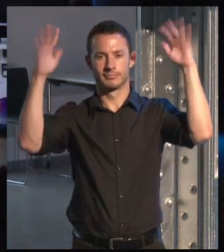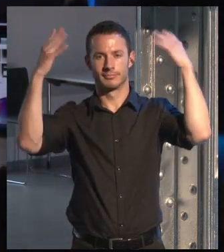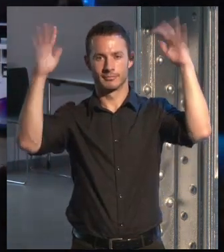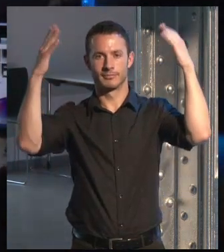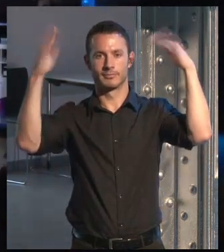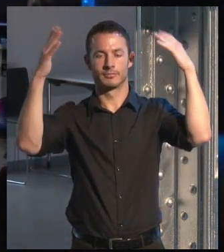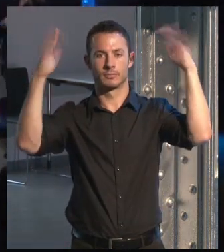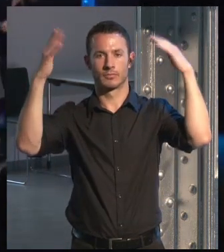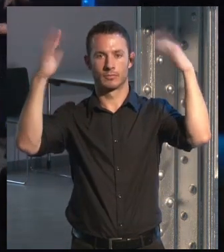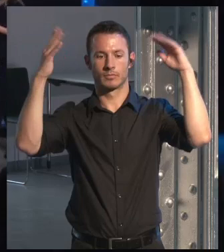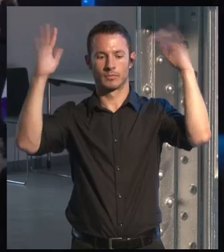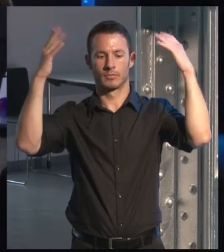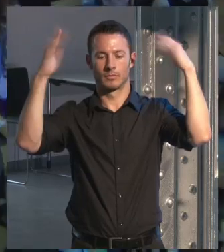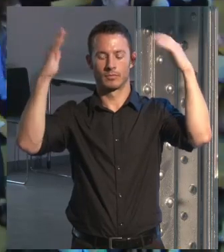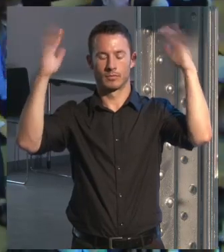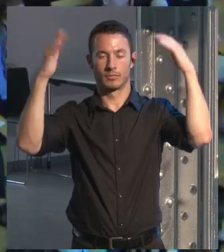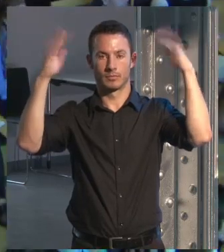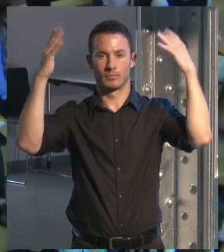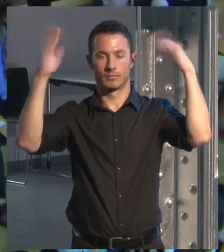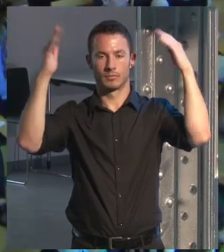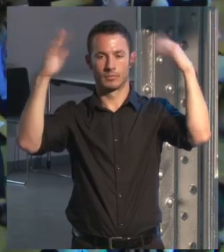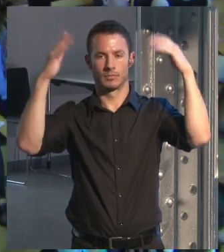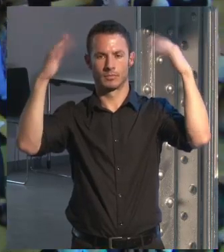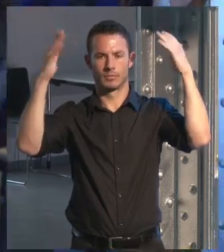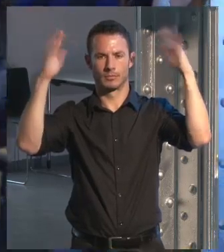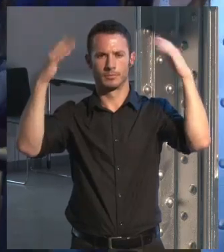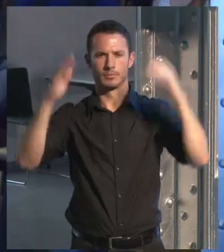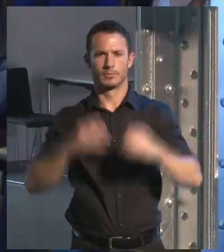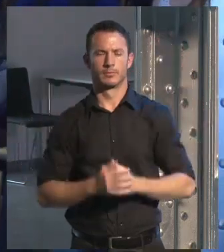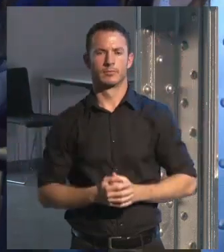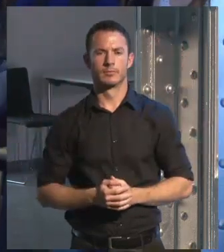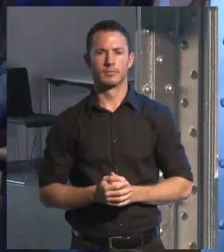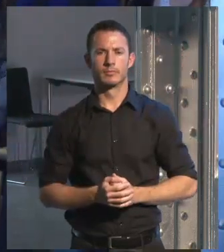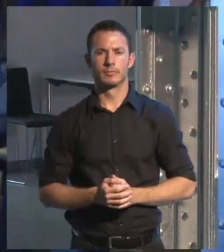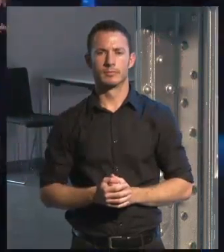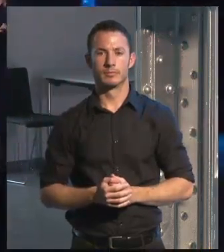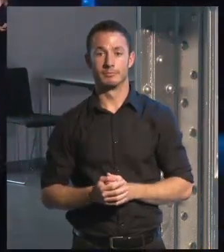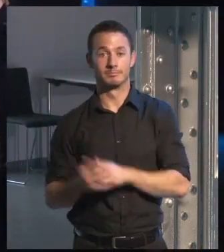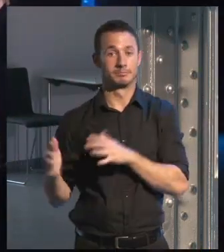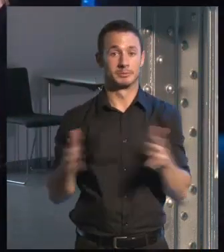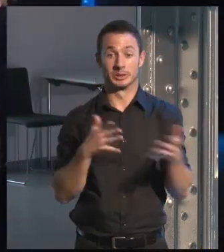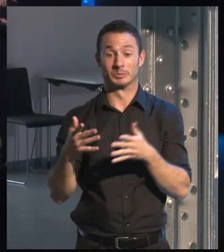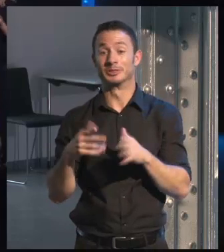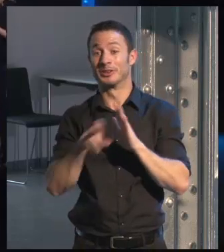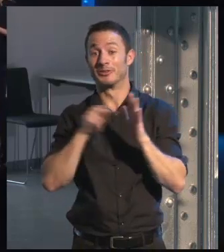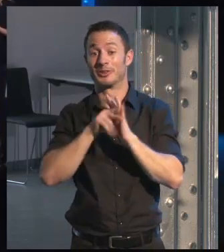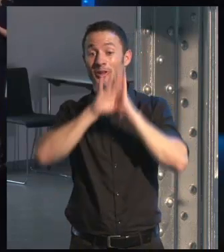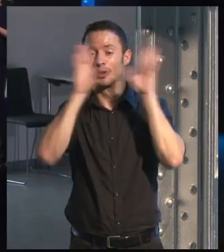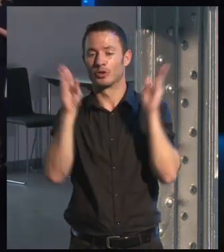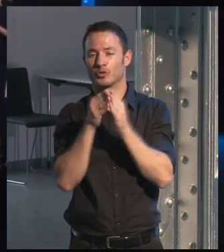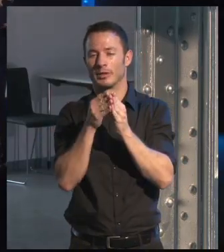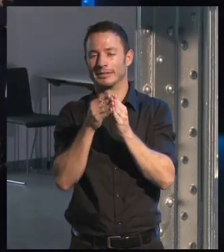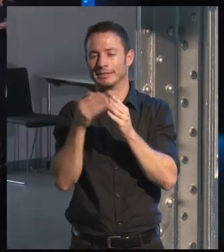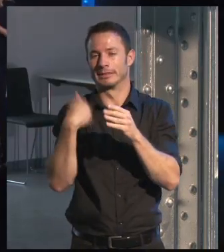Pues Más o menos esto resume un montón de meses de trabajo que hemos